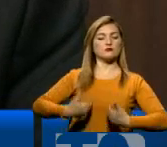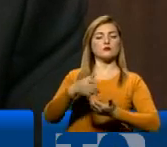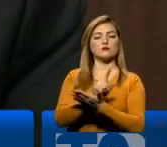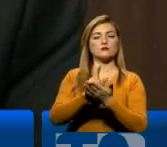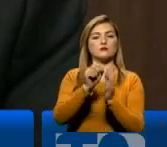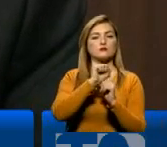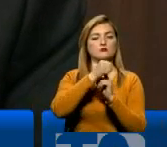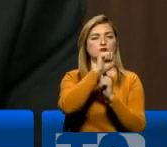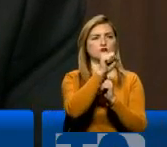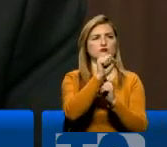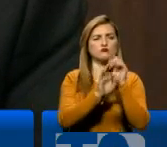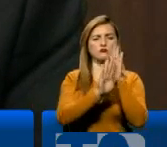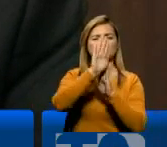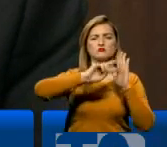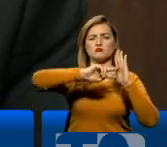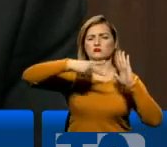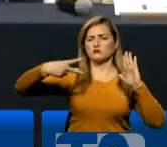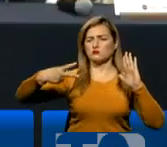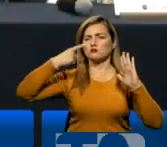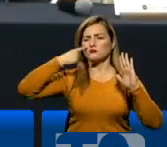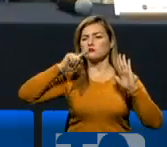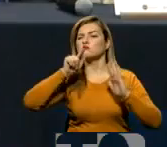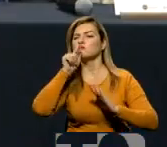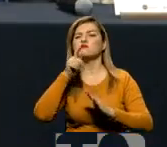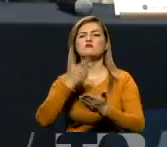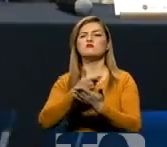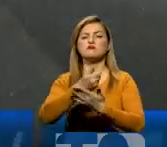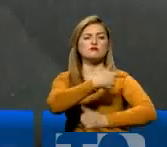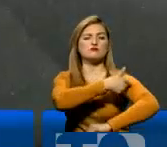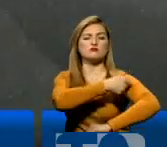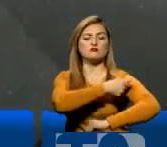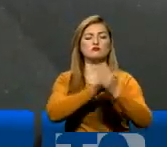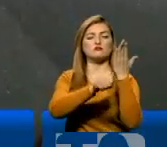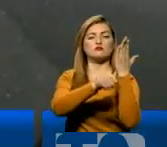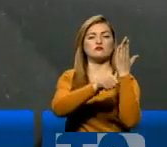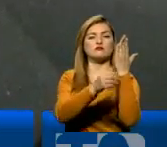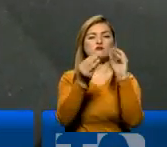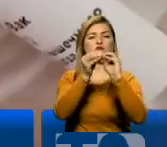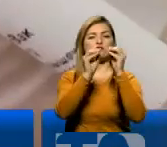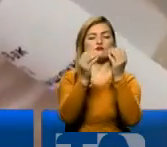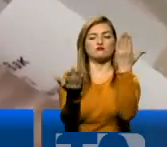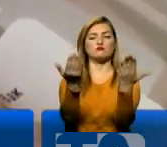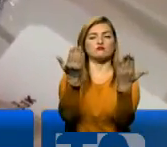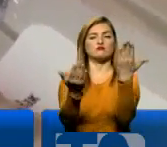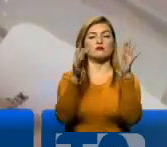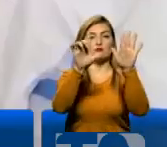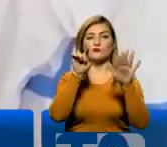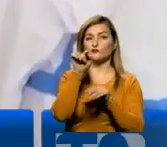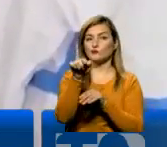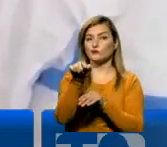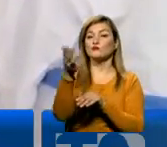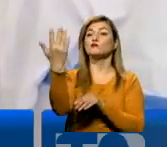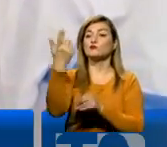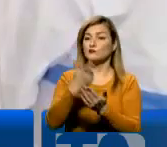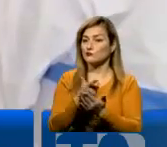sistema bien sofisticado de trazabilidad. De esa forma, se leerán las cédulas de identidad en 7.000 dispensarios, 2.000 del sector